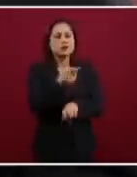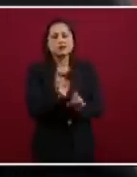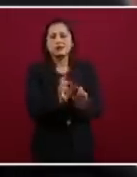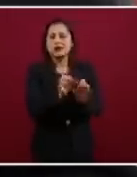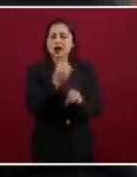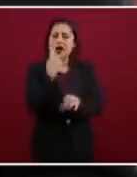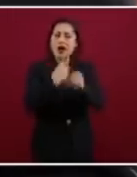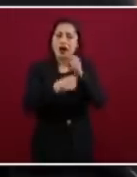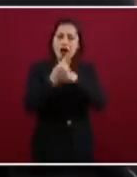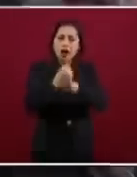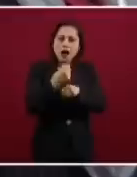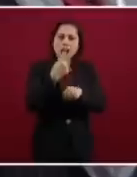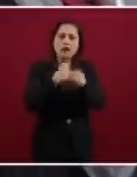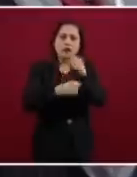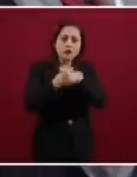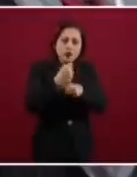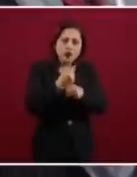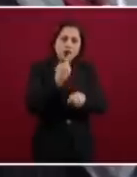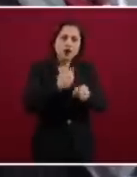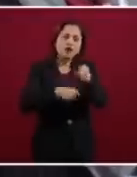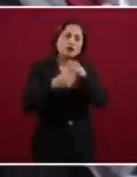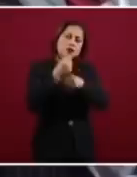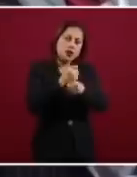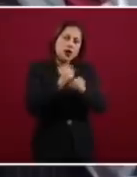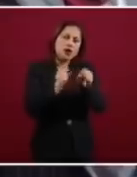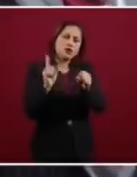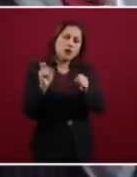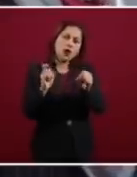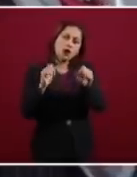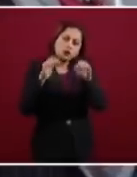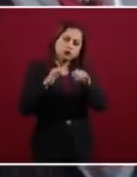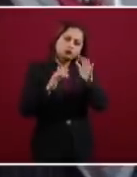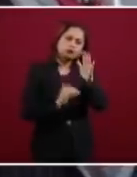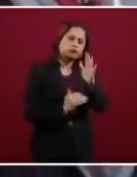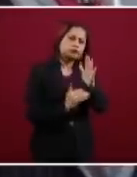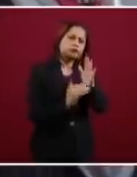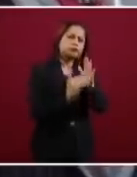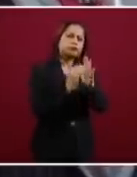perjudican a miles de familias